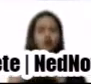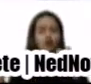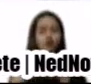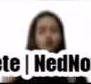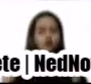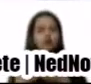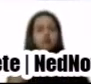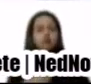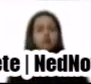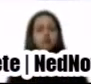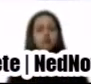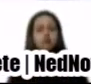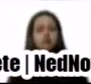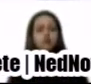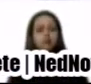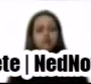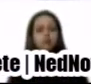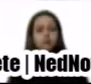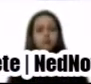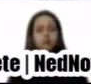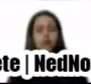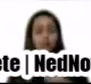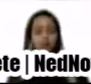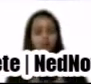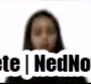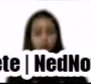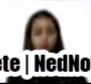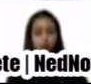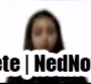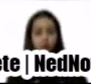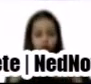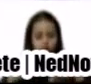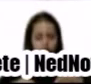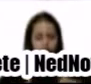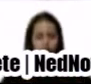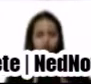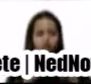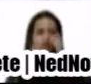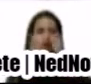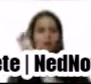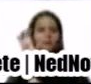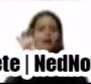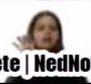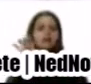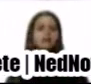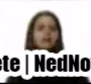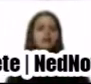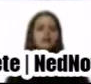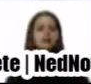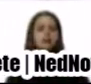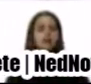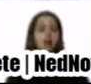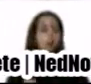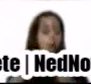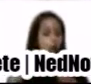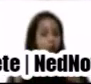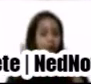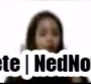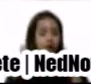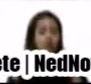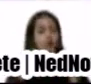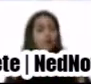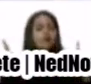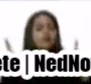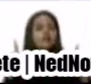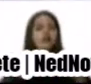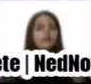designación, además, de directivas de los partidos políticos de Primero Justicia y Acción Democrática. O sea que no solamente van por cada uno de los poderes